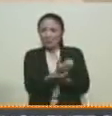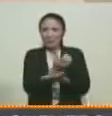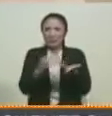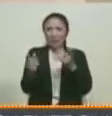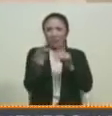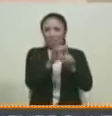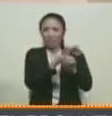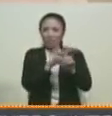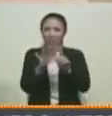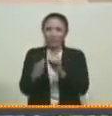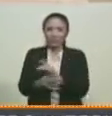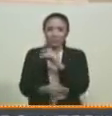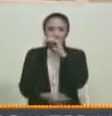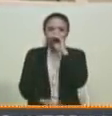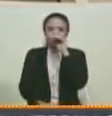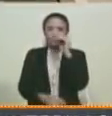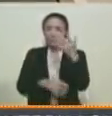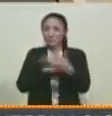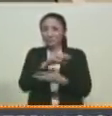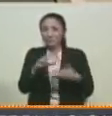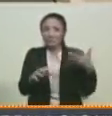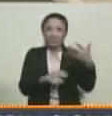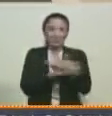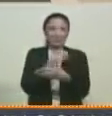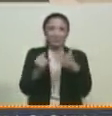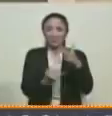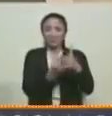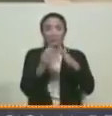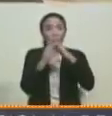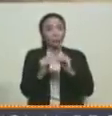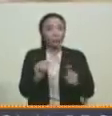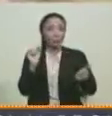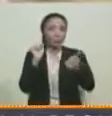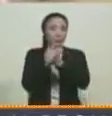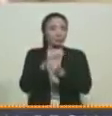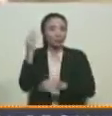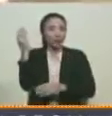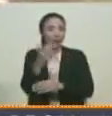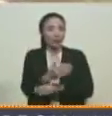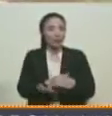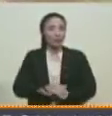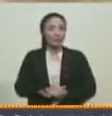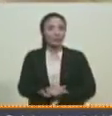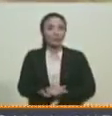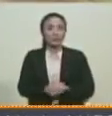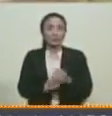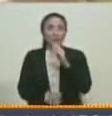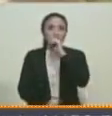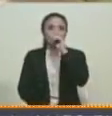para derrocar las instituciones legítimas, todos recibirán su castigo. Todos.